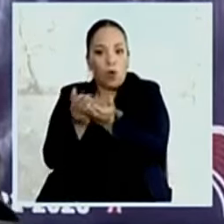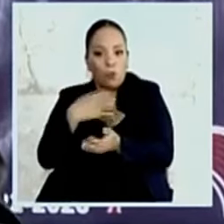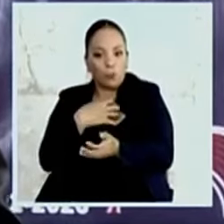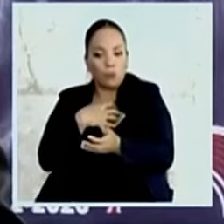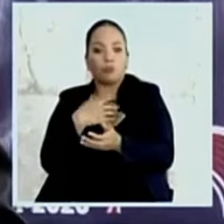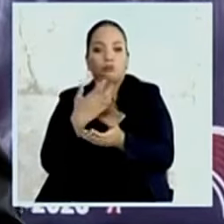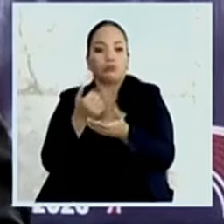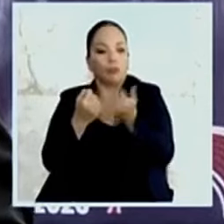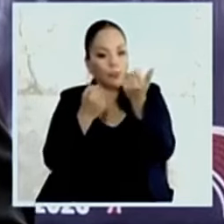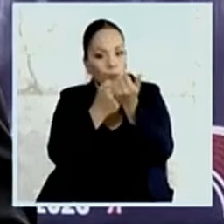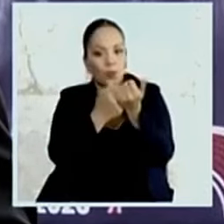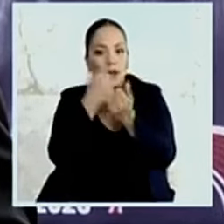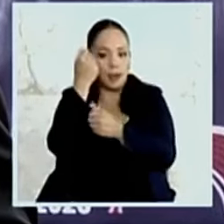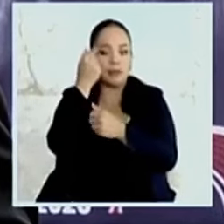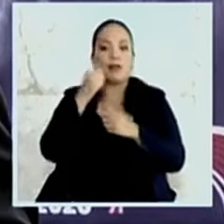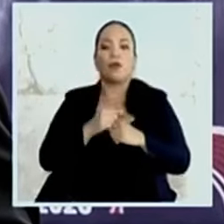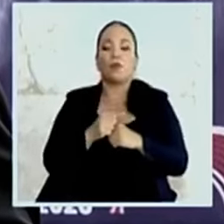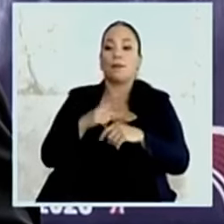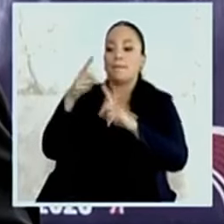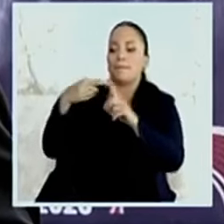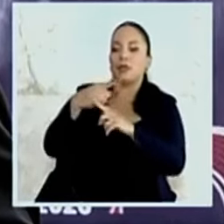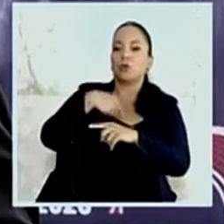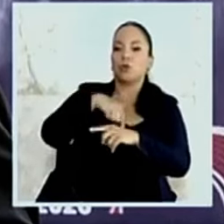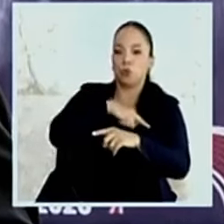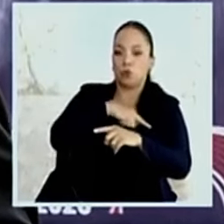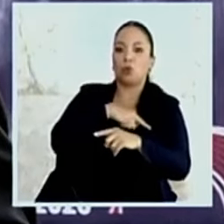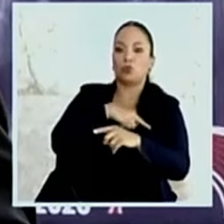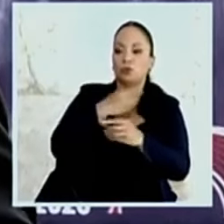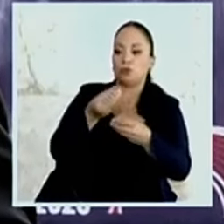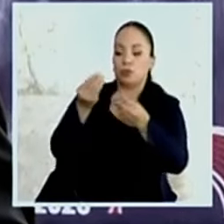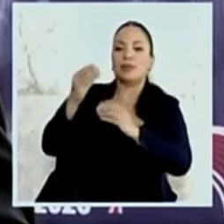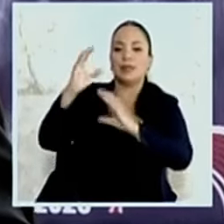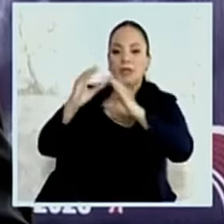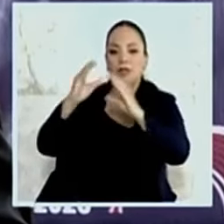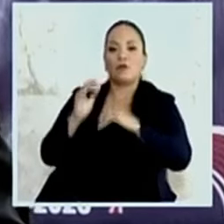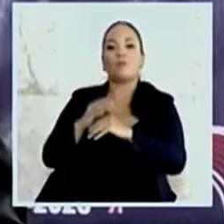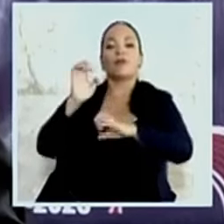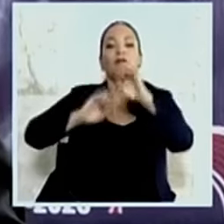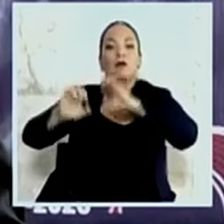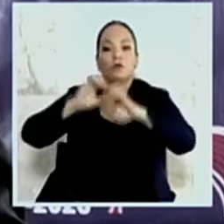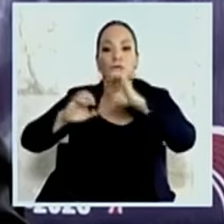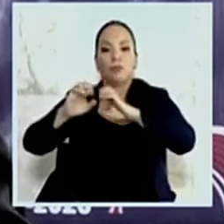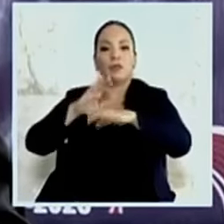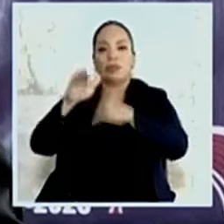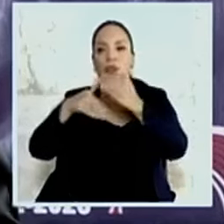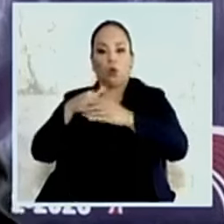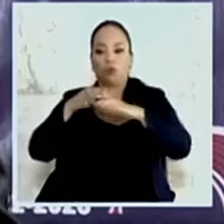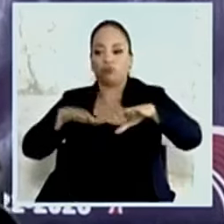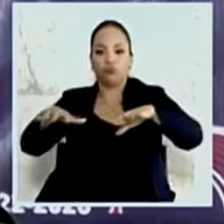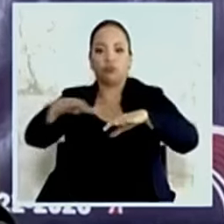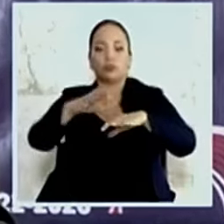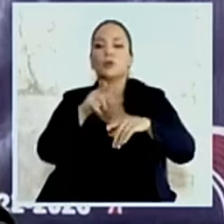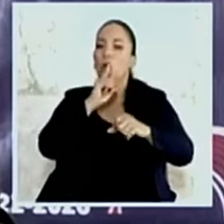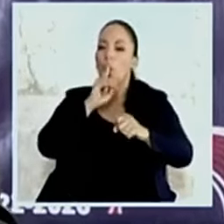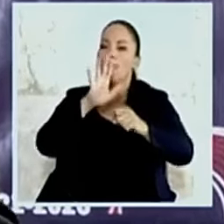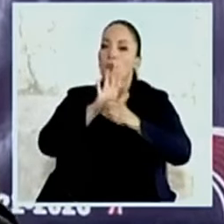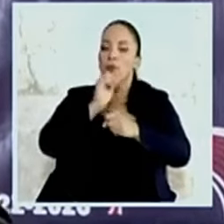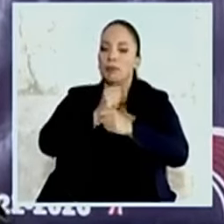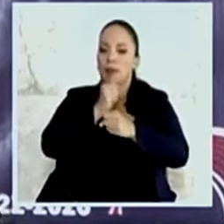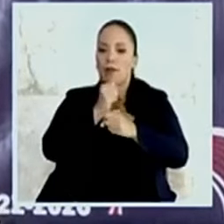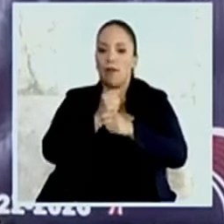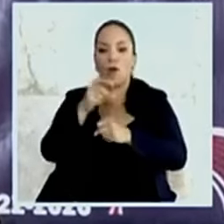datos. Ese es el aporte, no es que el Estado está dando todo. Ellos están corriendo con estos gastos y el Ingopesca con